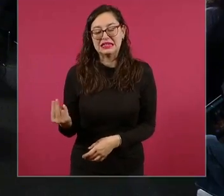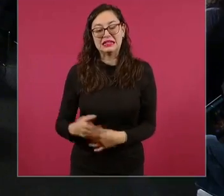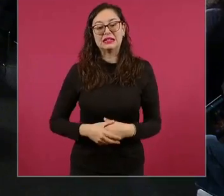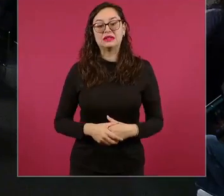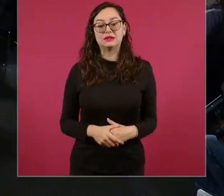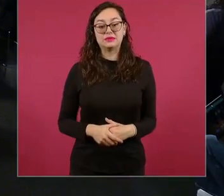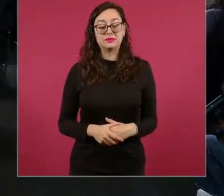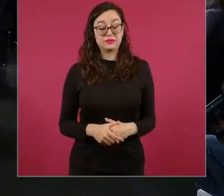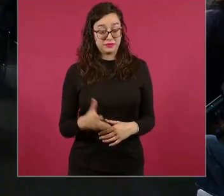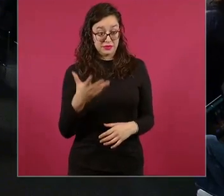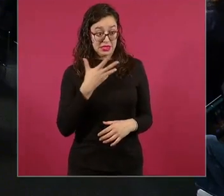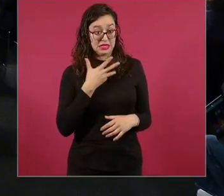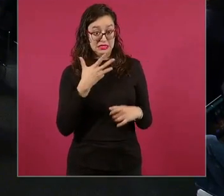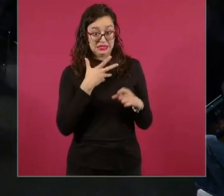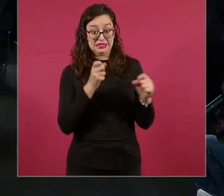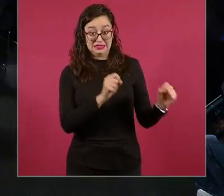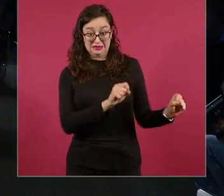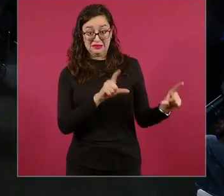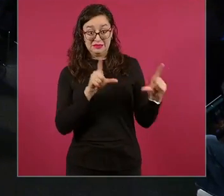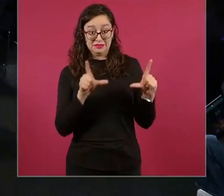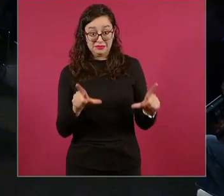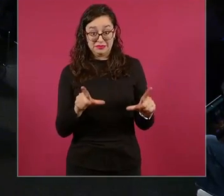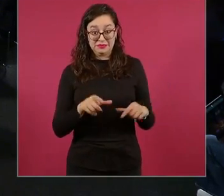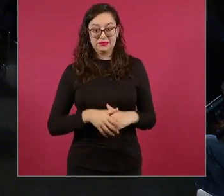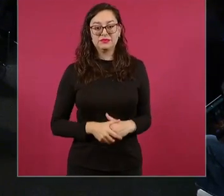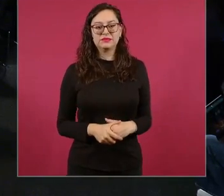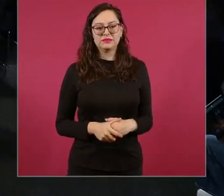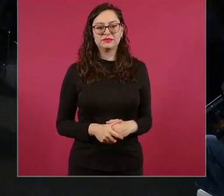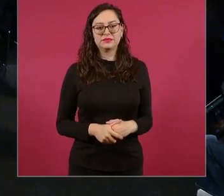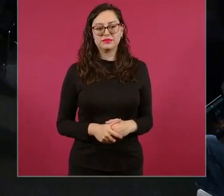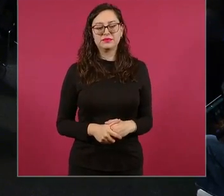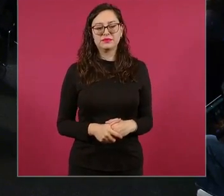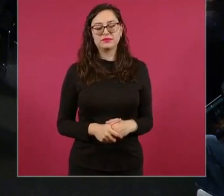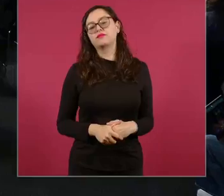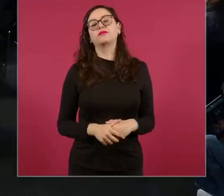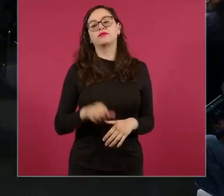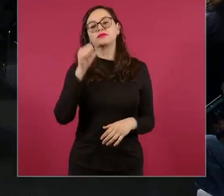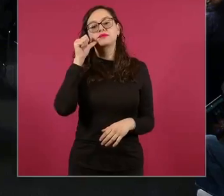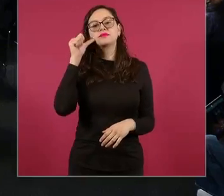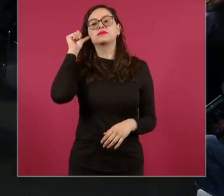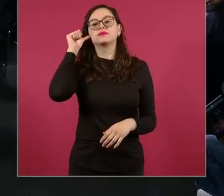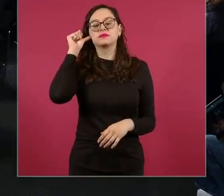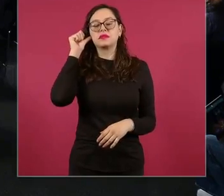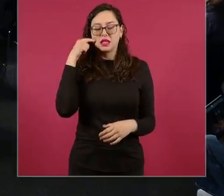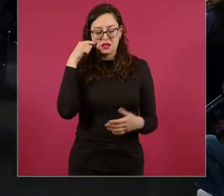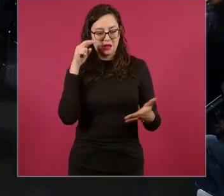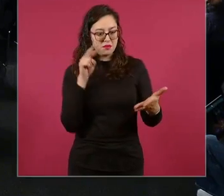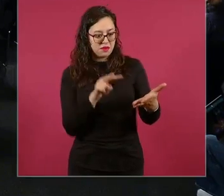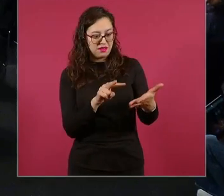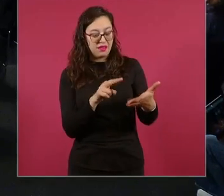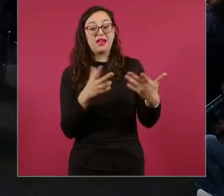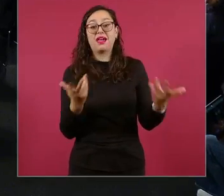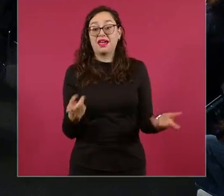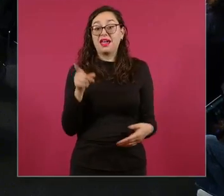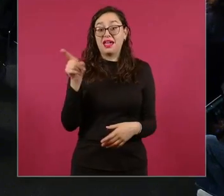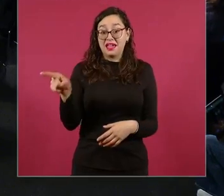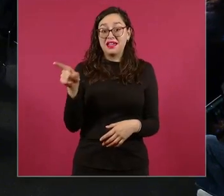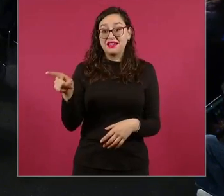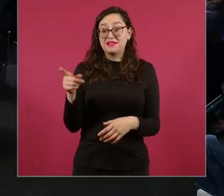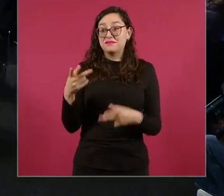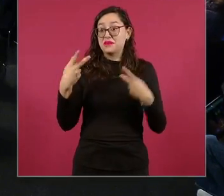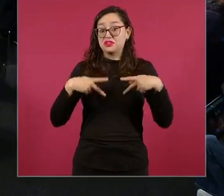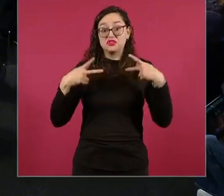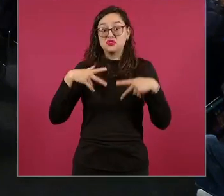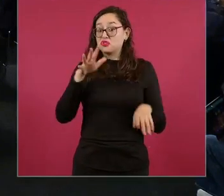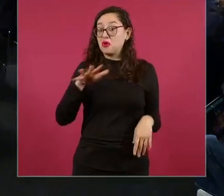¿Lo tienen? Es que me lo encontré ayer y le agradezco mucho a la gente de las redes que está pendiente de todo esto